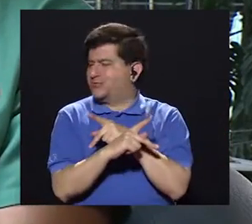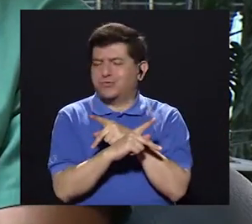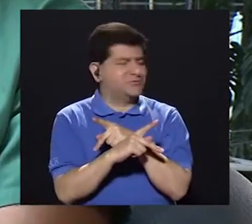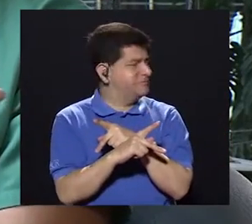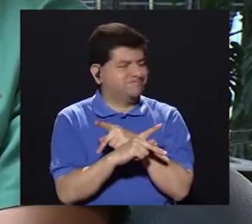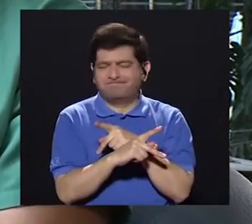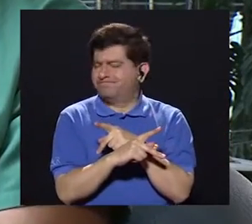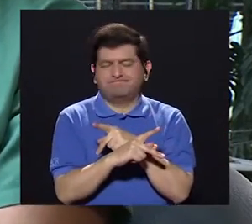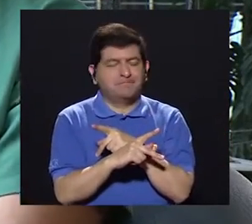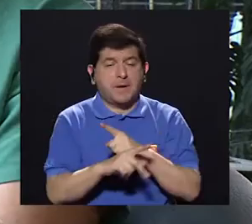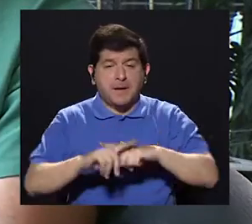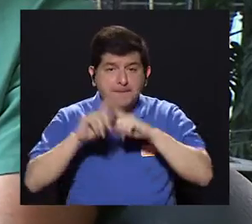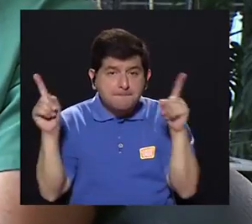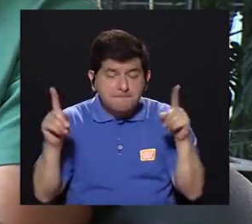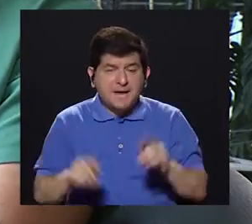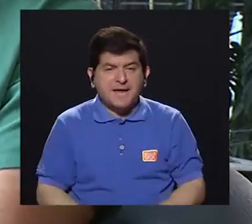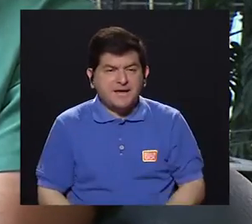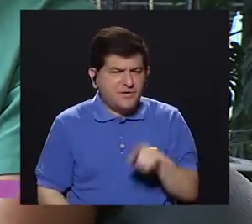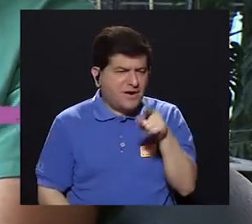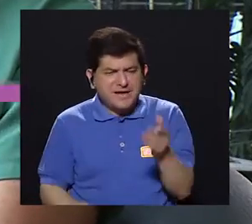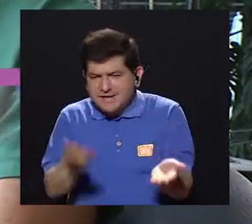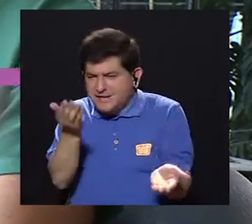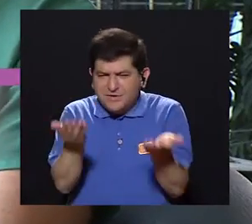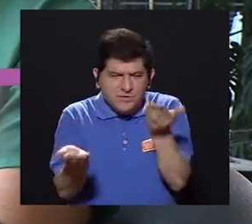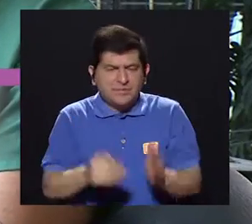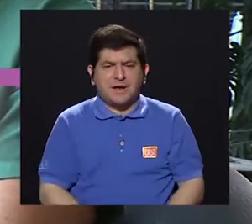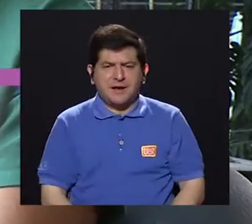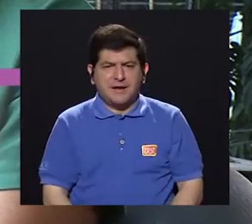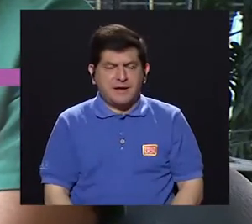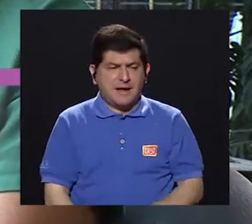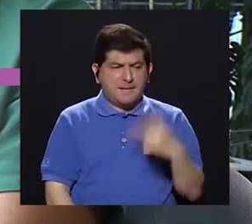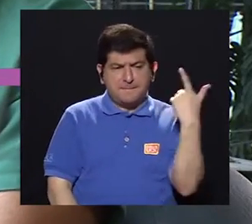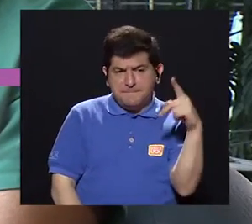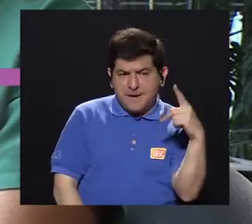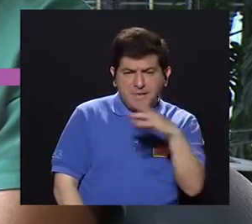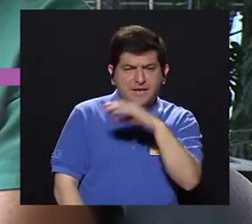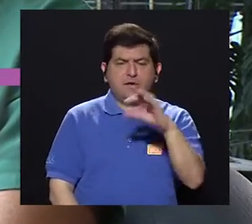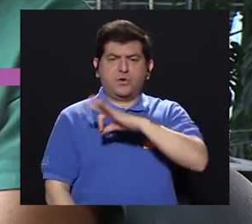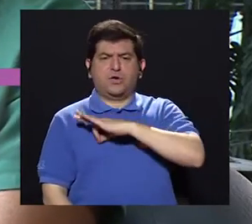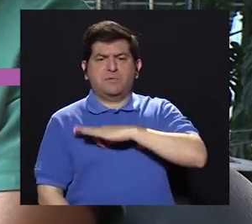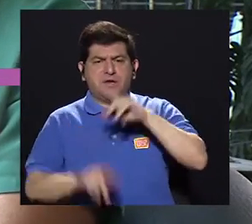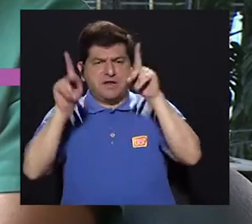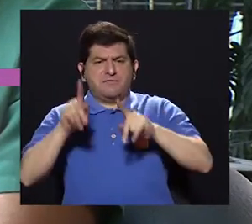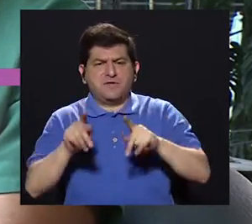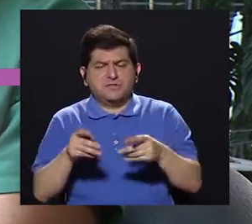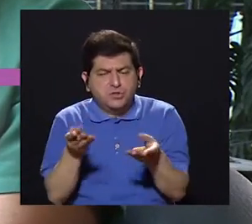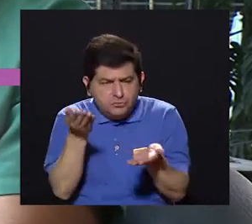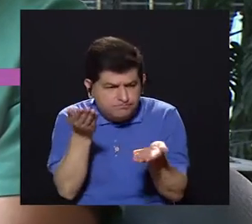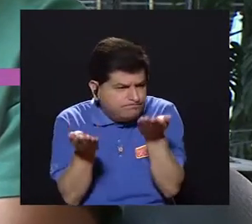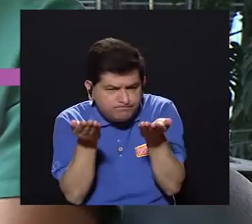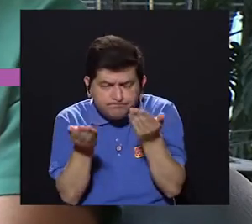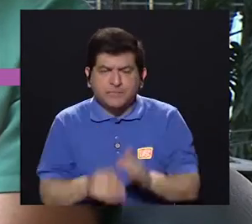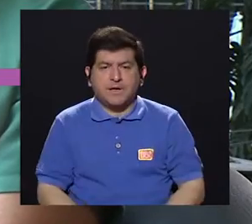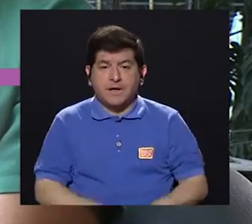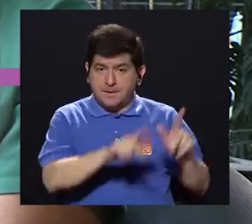Eso es una de las cuestiones, pero aquí es donde sopesa el riesgo versus el beneficio del paciente. Por lo general, a los